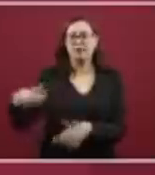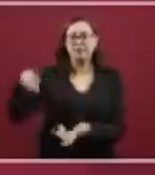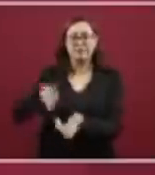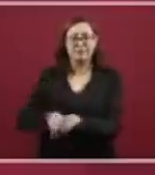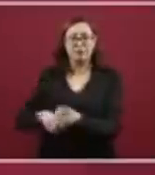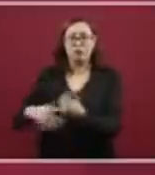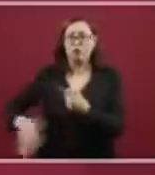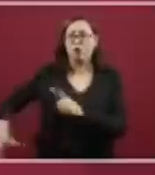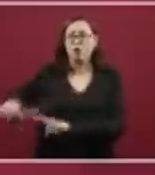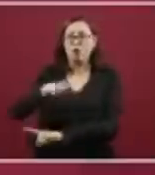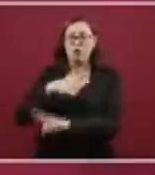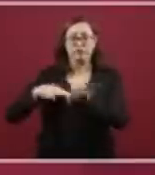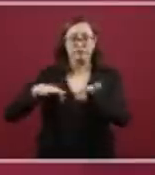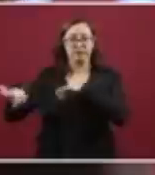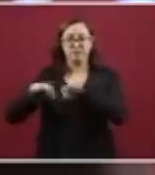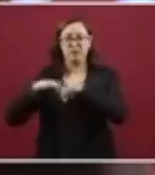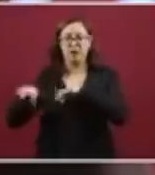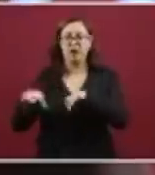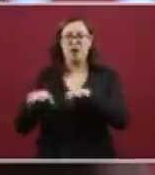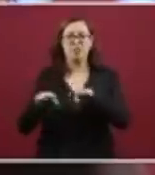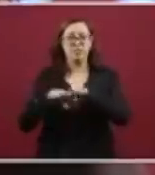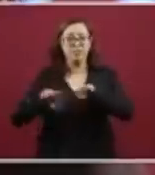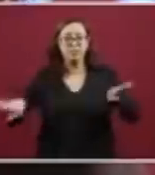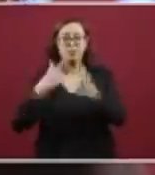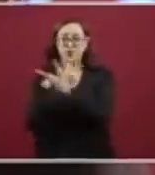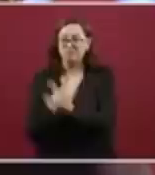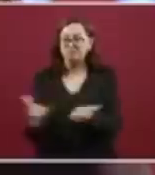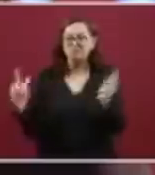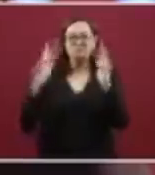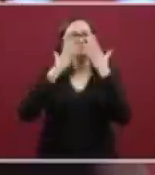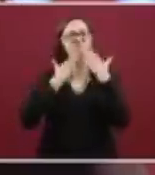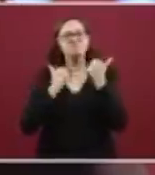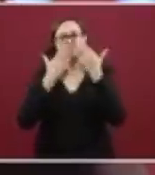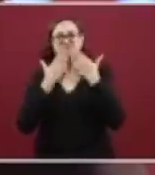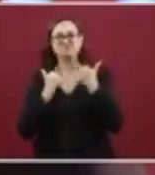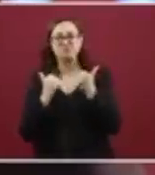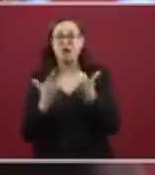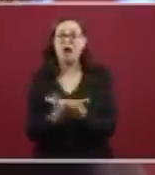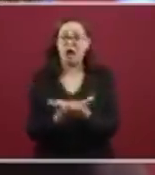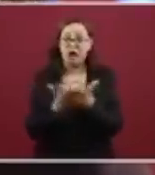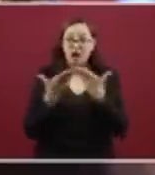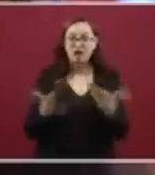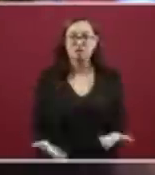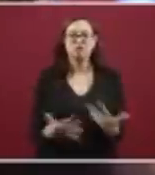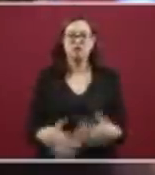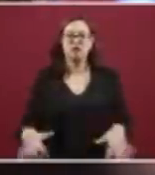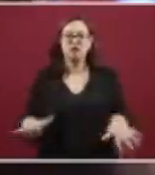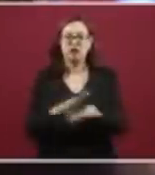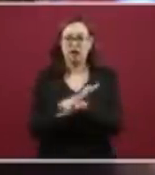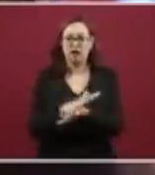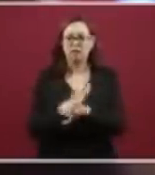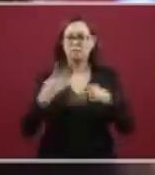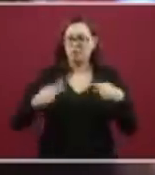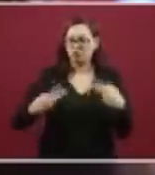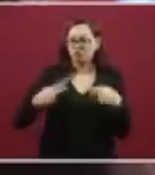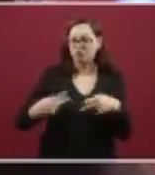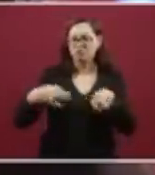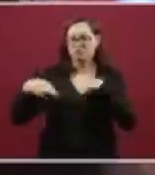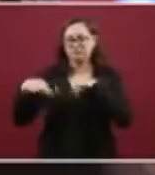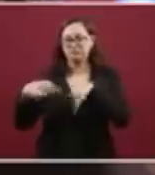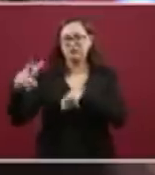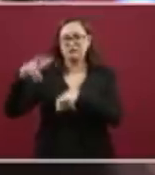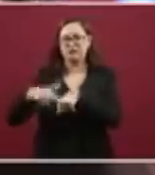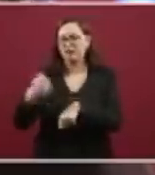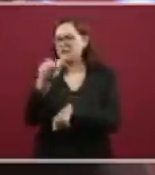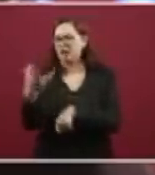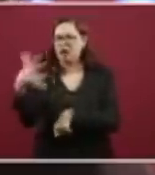trabajo. Hoy, con esta reforma, tanto para los trabajadores en general como para los trabajadores al